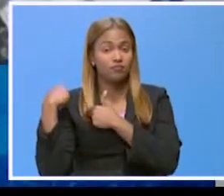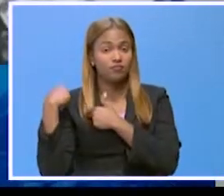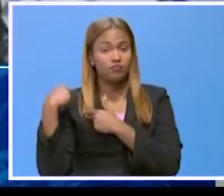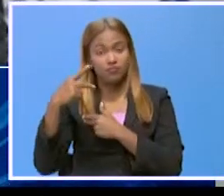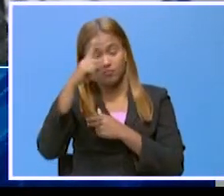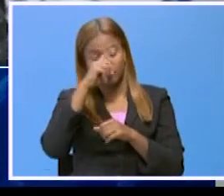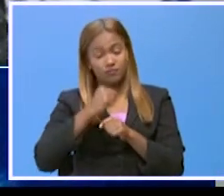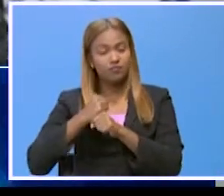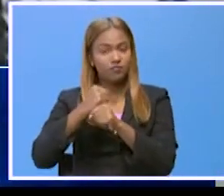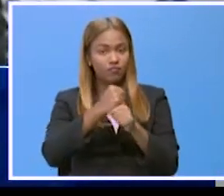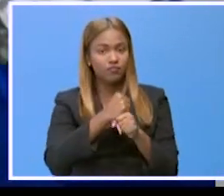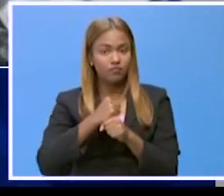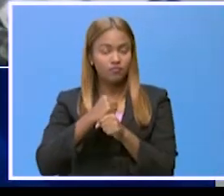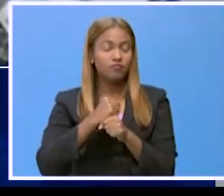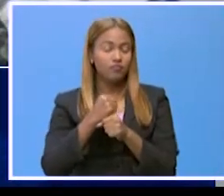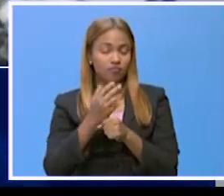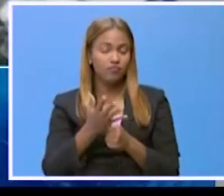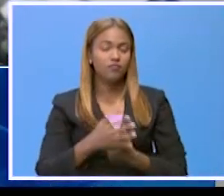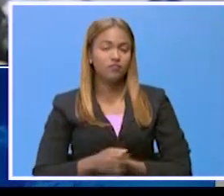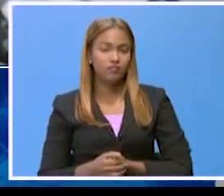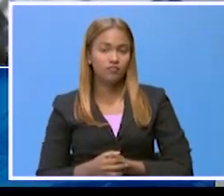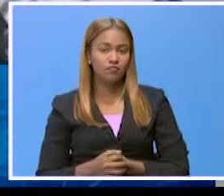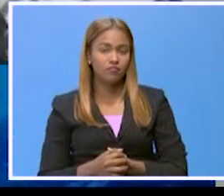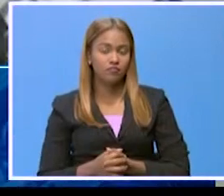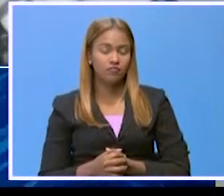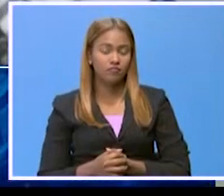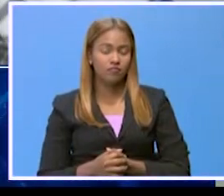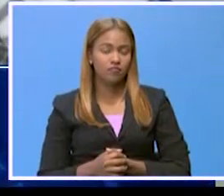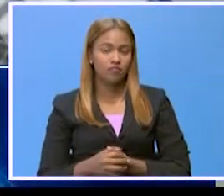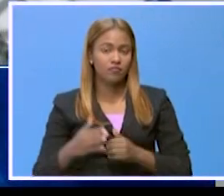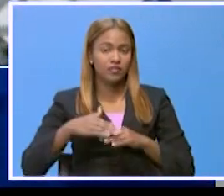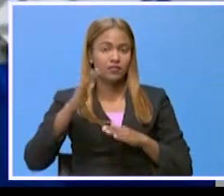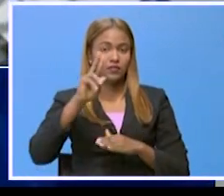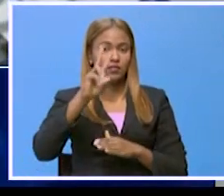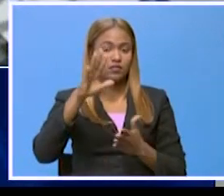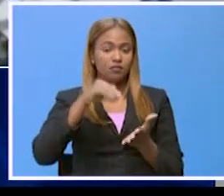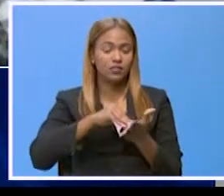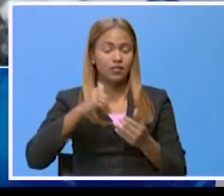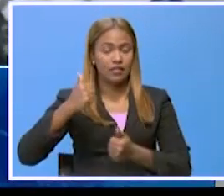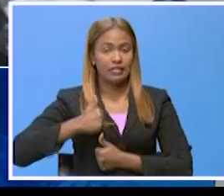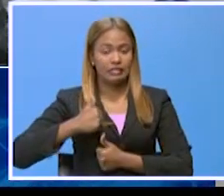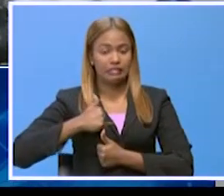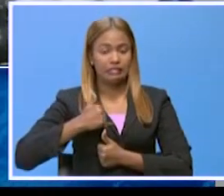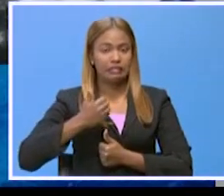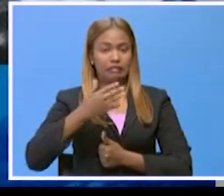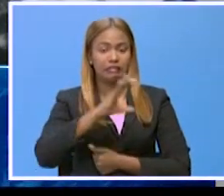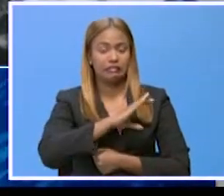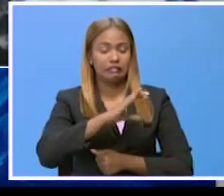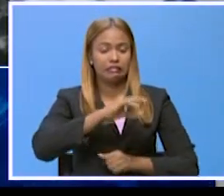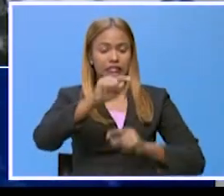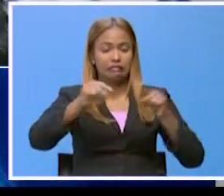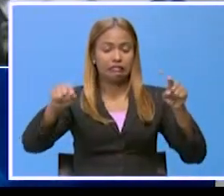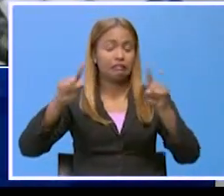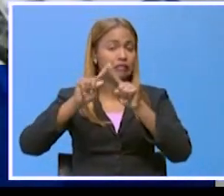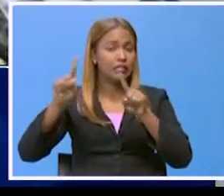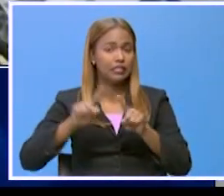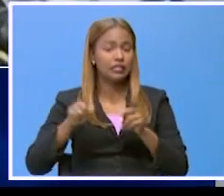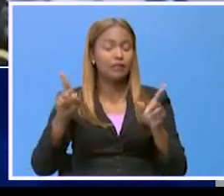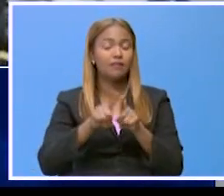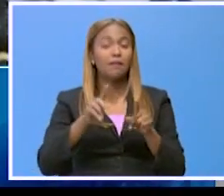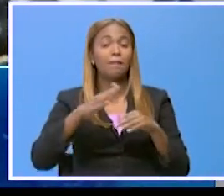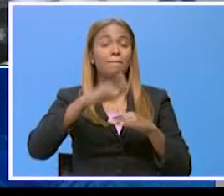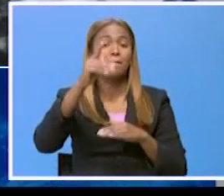protección y de seguridad más de 25.000 agentes desplegados a nivel nacional más de 10.000 miembros